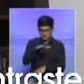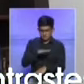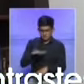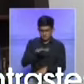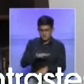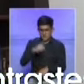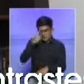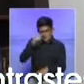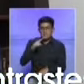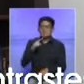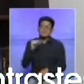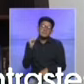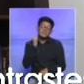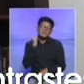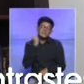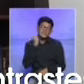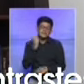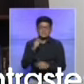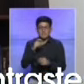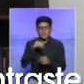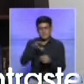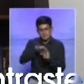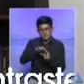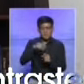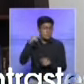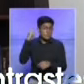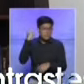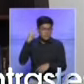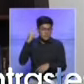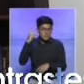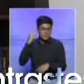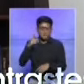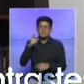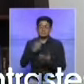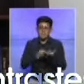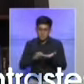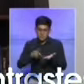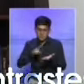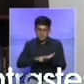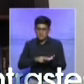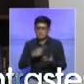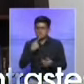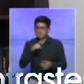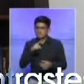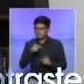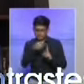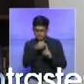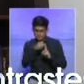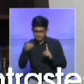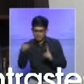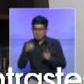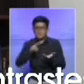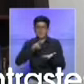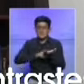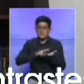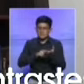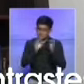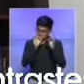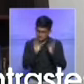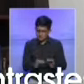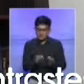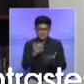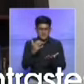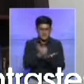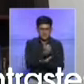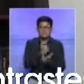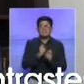de mayoría relativa en Puebla, así como confirmar la declaratoria de validez de la mencionada elección y la expedición